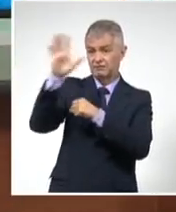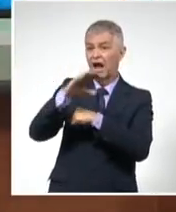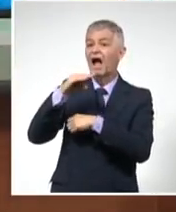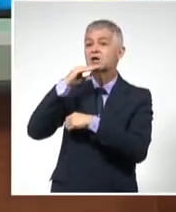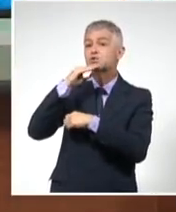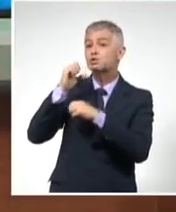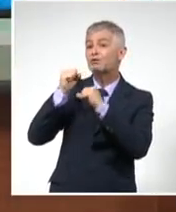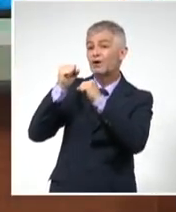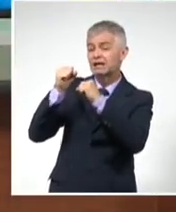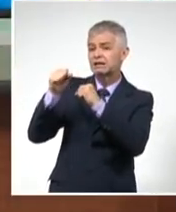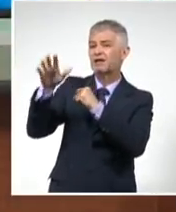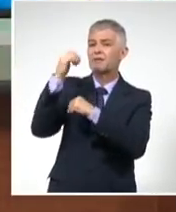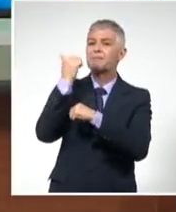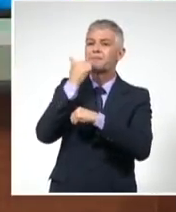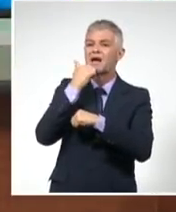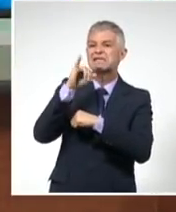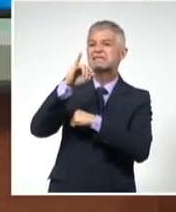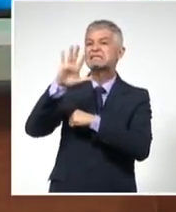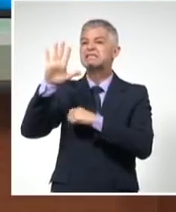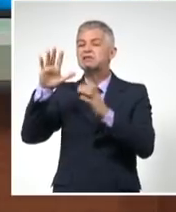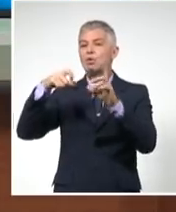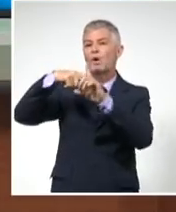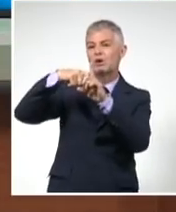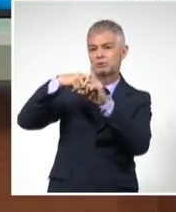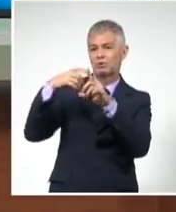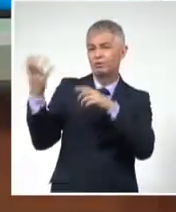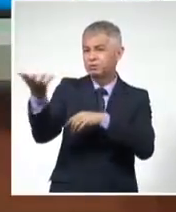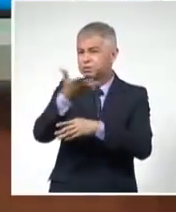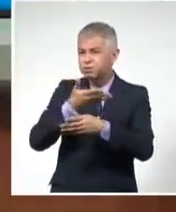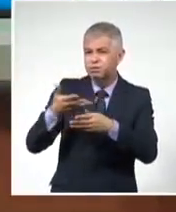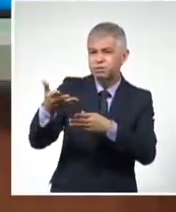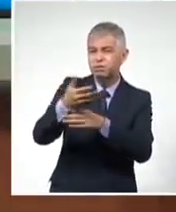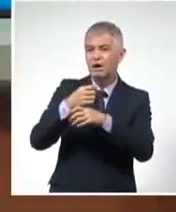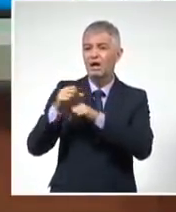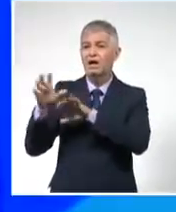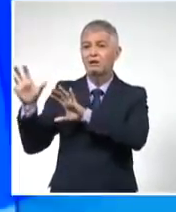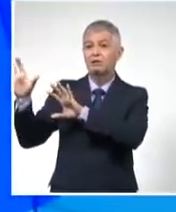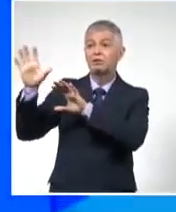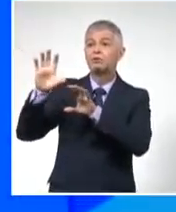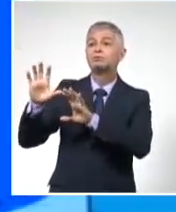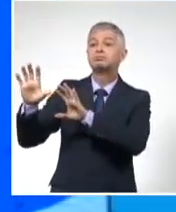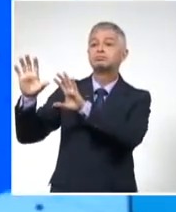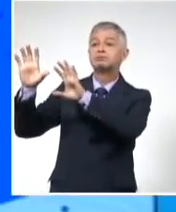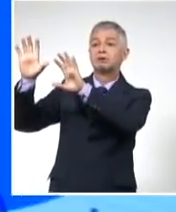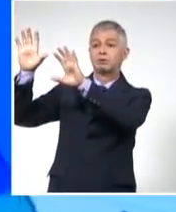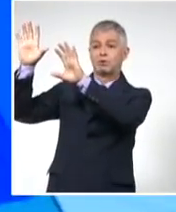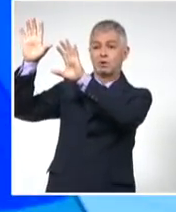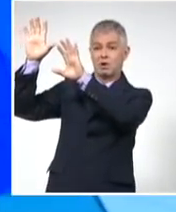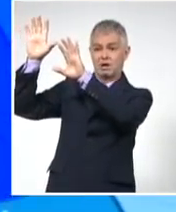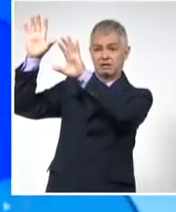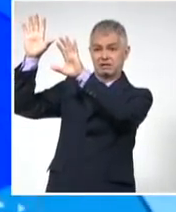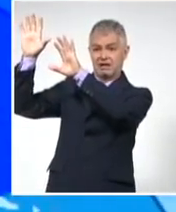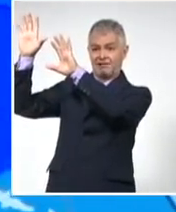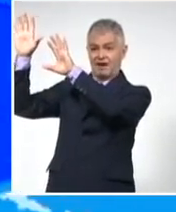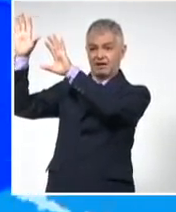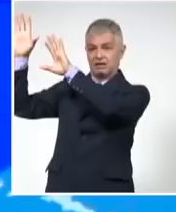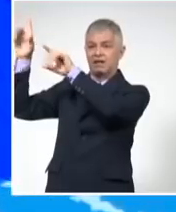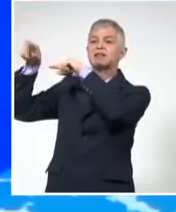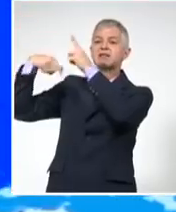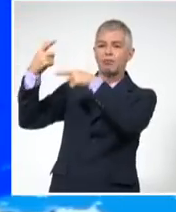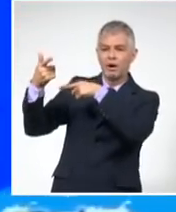más de 65, y fíjense cómo esos vientos se apartan por el momento de Cuba, pero